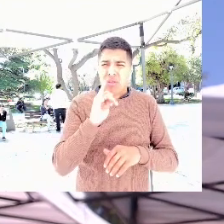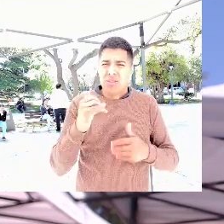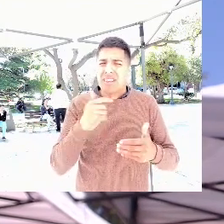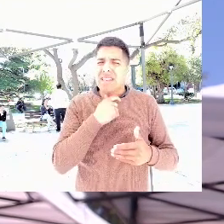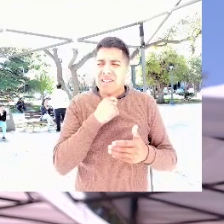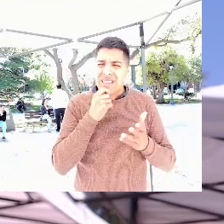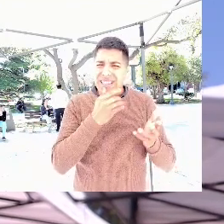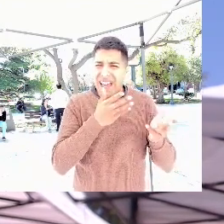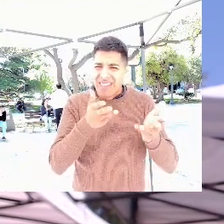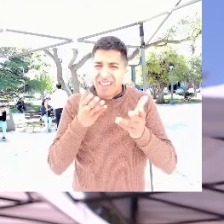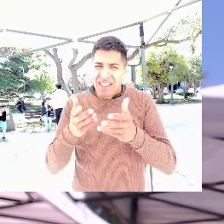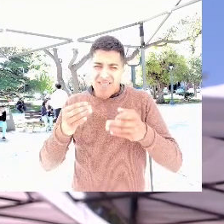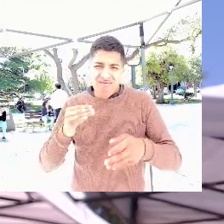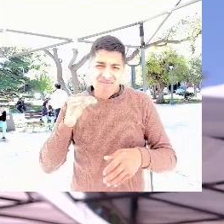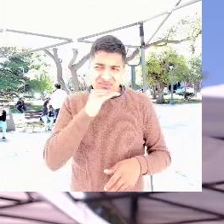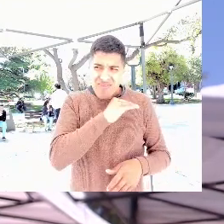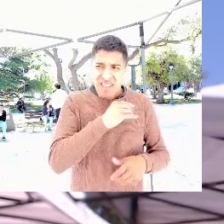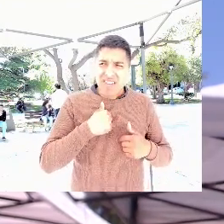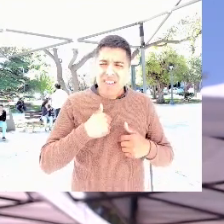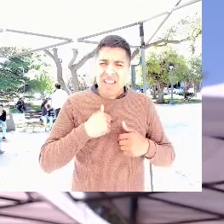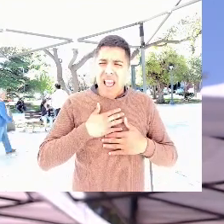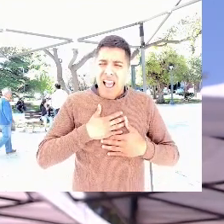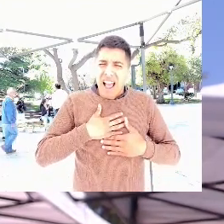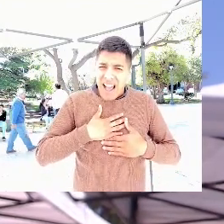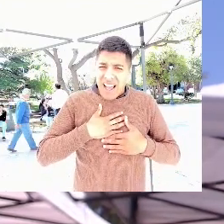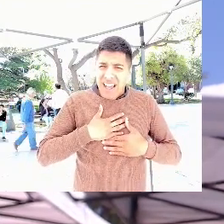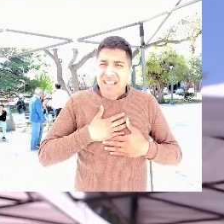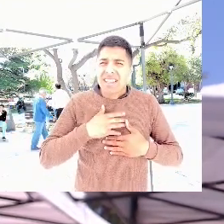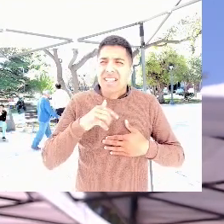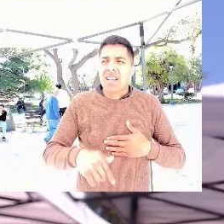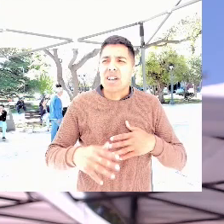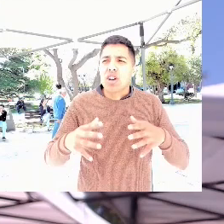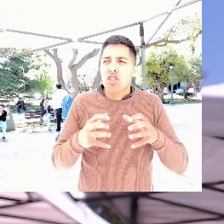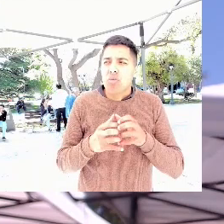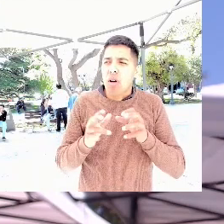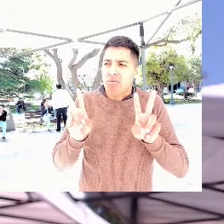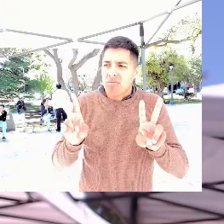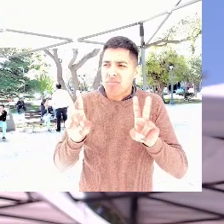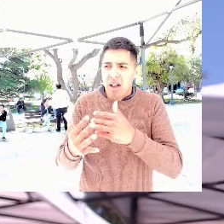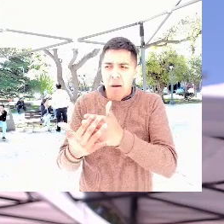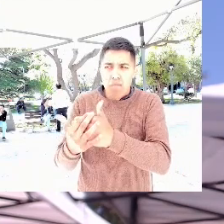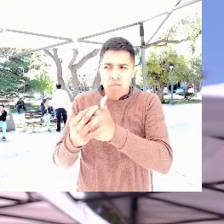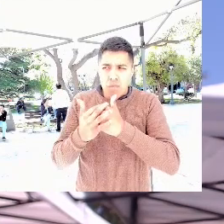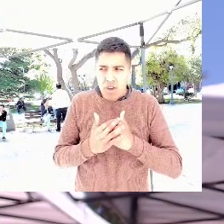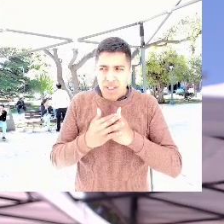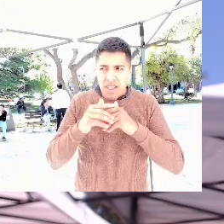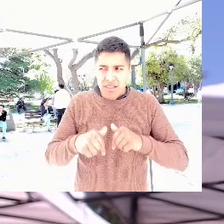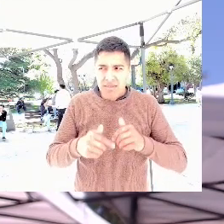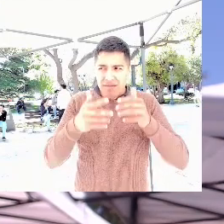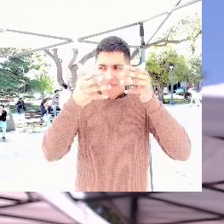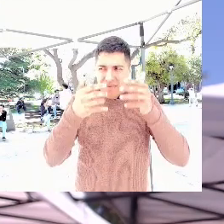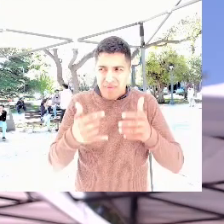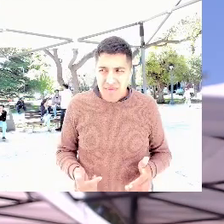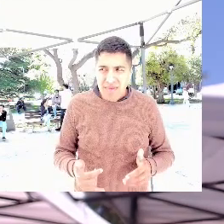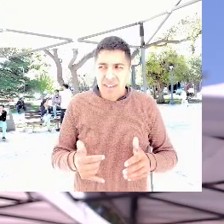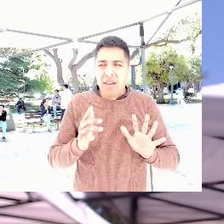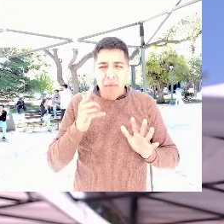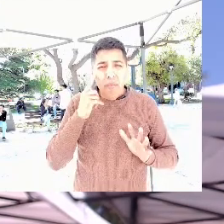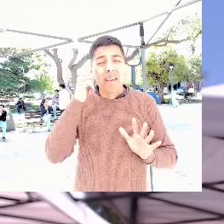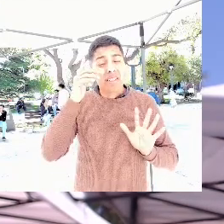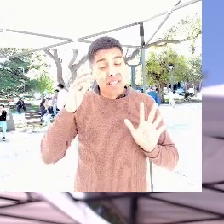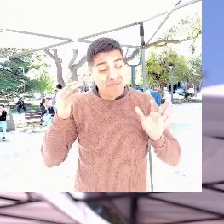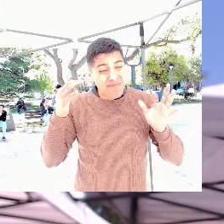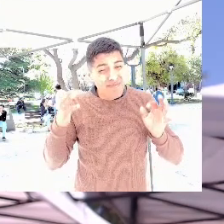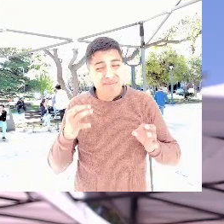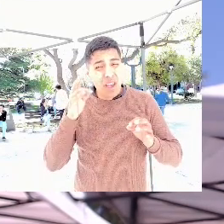Así que también me pone muy contento, digamos, que el bloque del Frente de Todos haya acompañado. Me parece que la coyuntura lo ameritaba, en